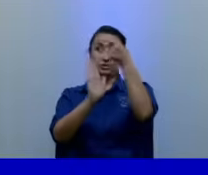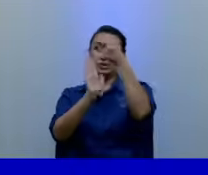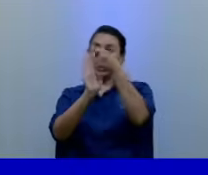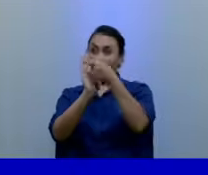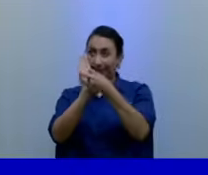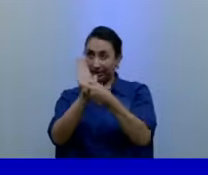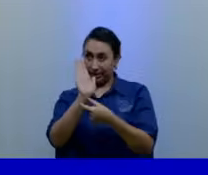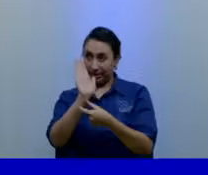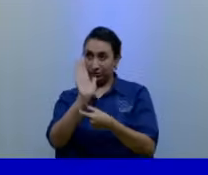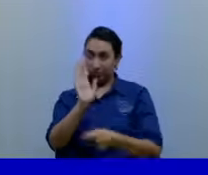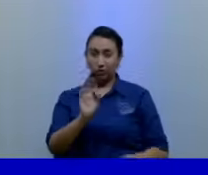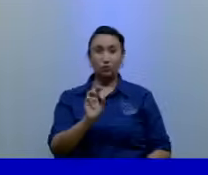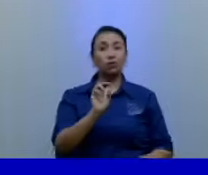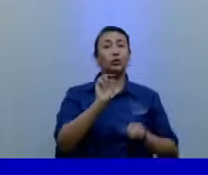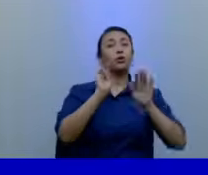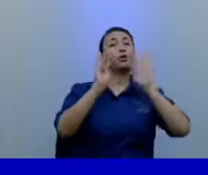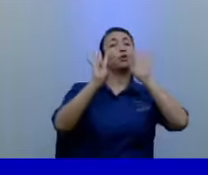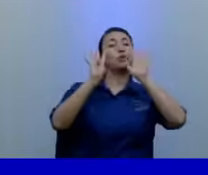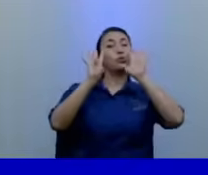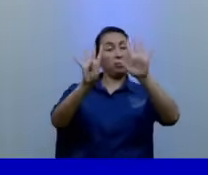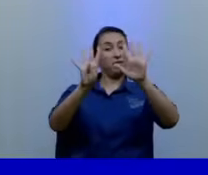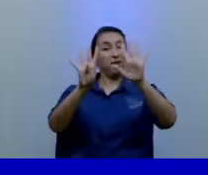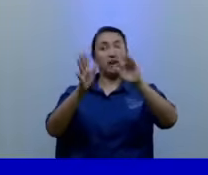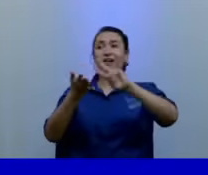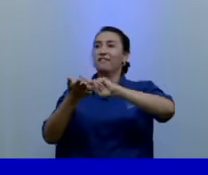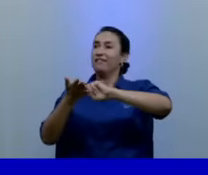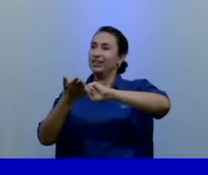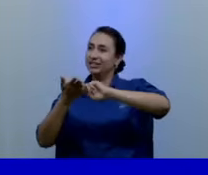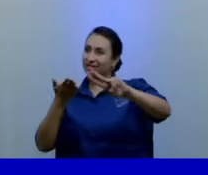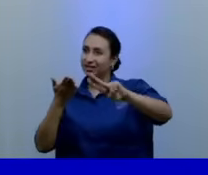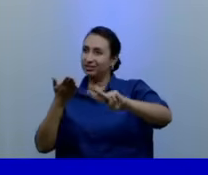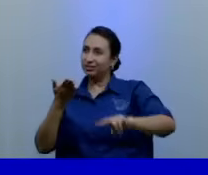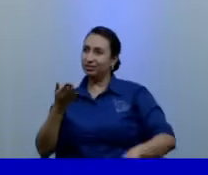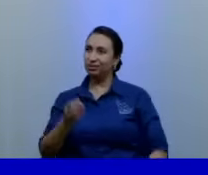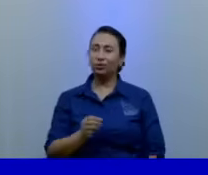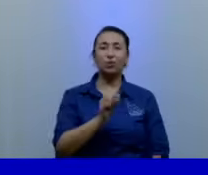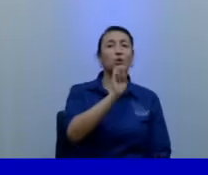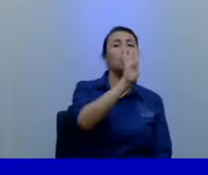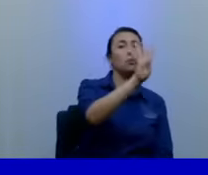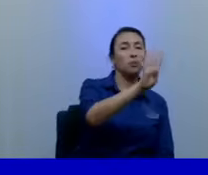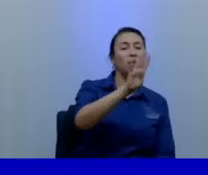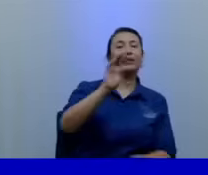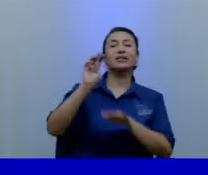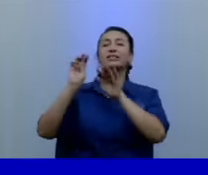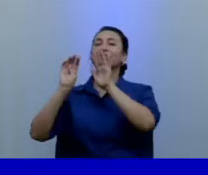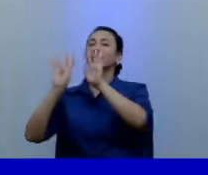Bueno, sí, aquí dice todos serán salados con fuego, pero el, vamos a ver,